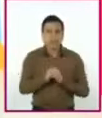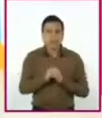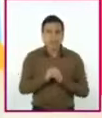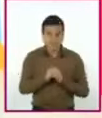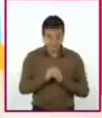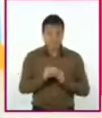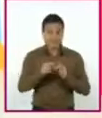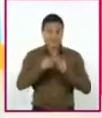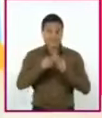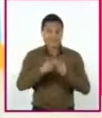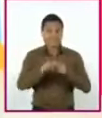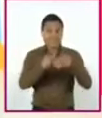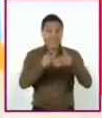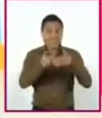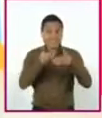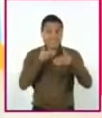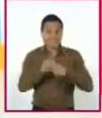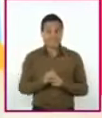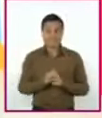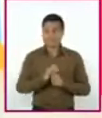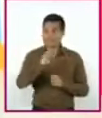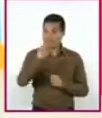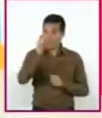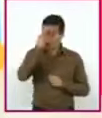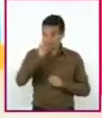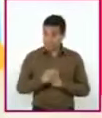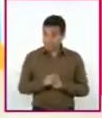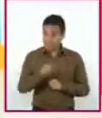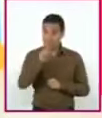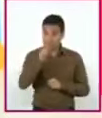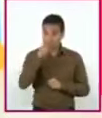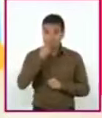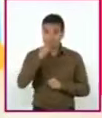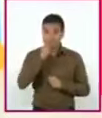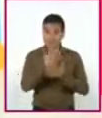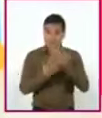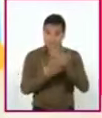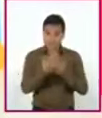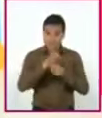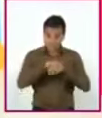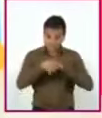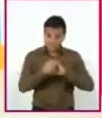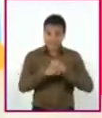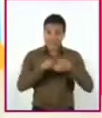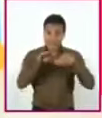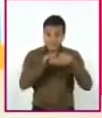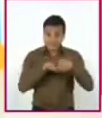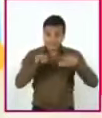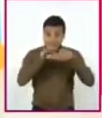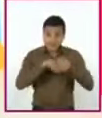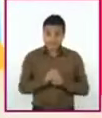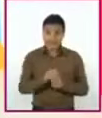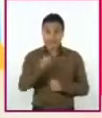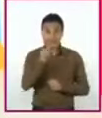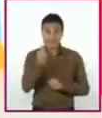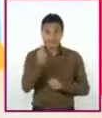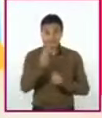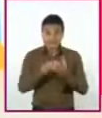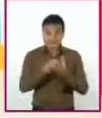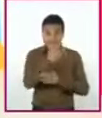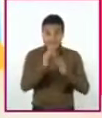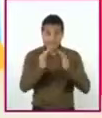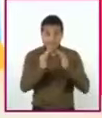de aprendizaje, quiero recordarles que deben lavar sus manos constantemente y si necesitan salir de casa,